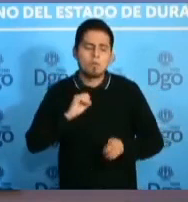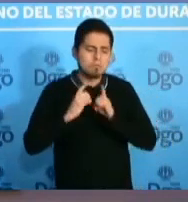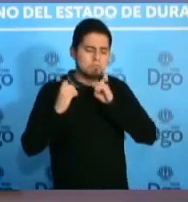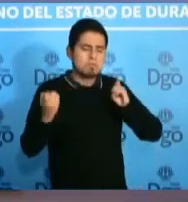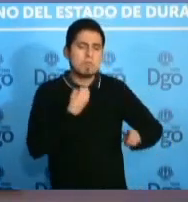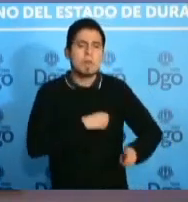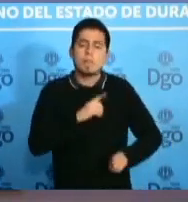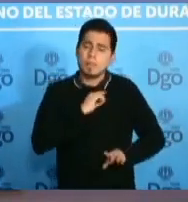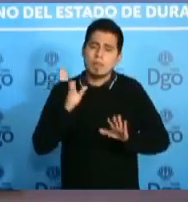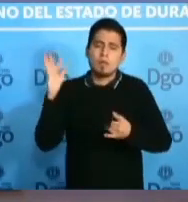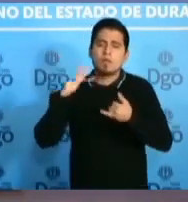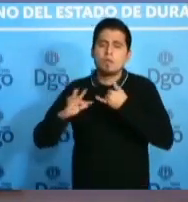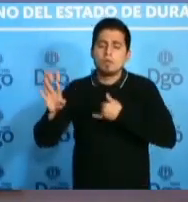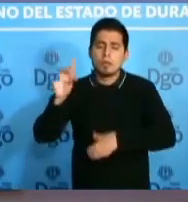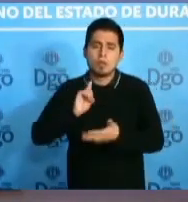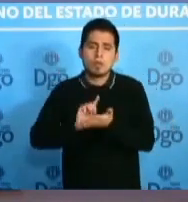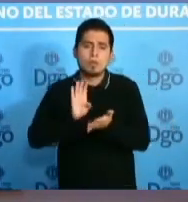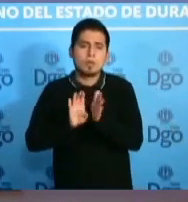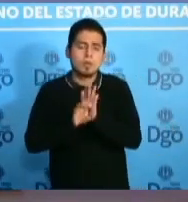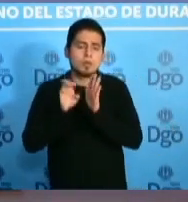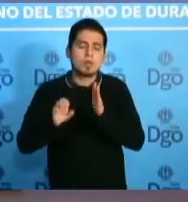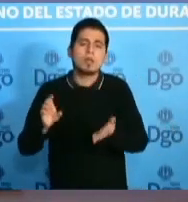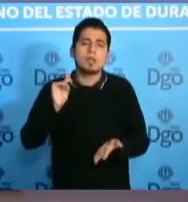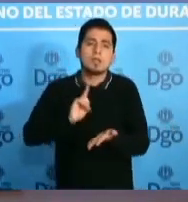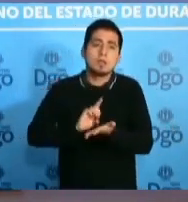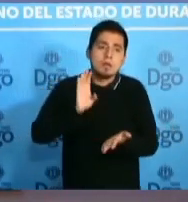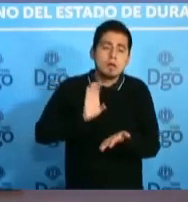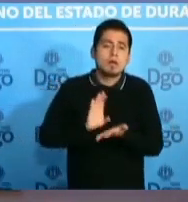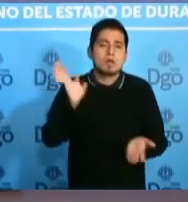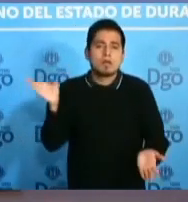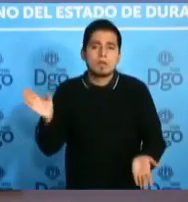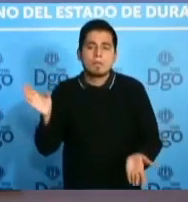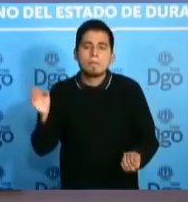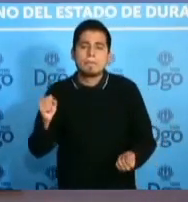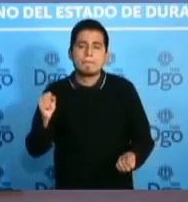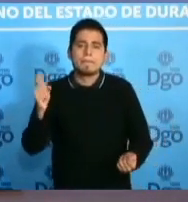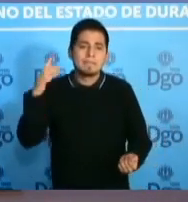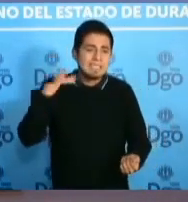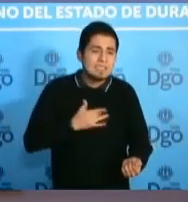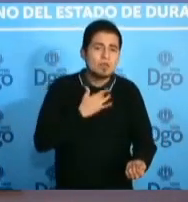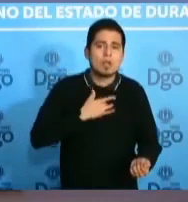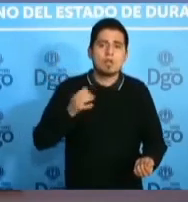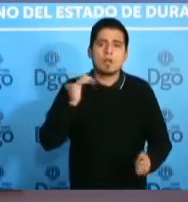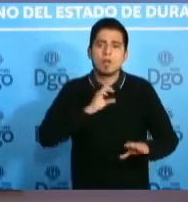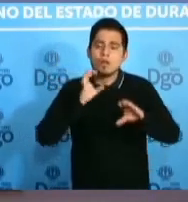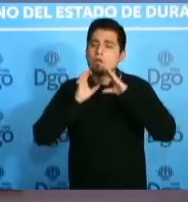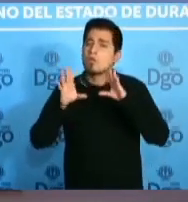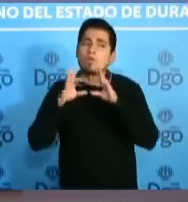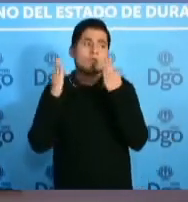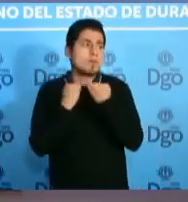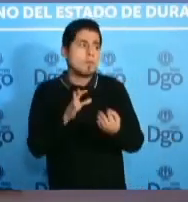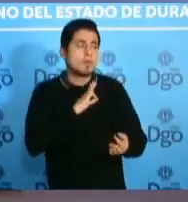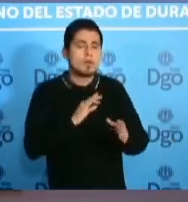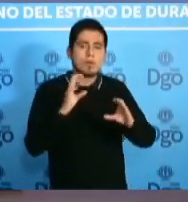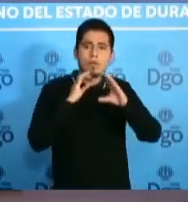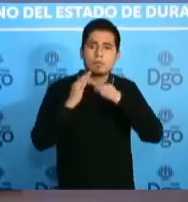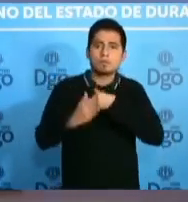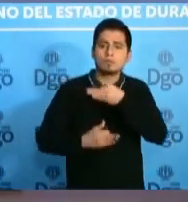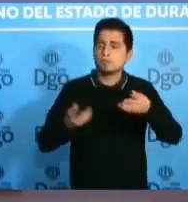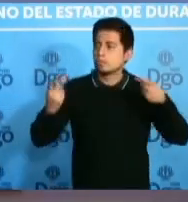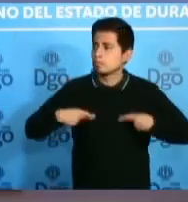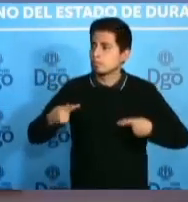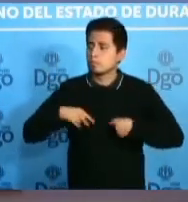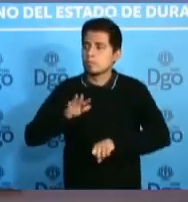personas que por su discapacidad sensorial o de la comunicación no tienen manera de comunicar con el personal médico o